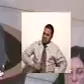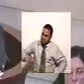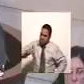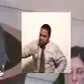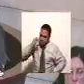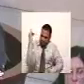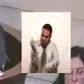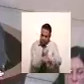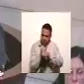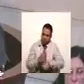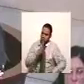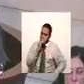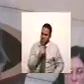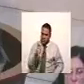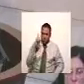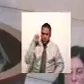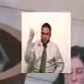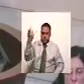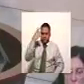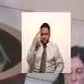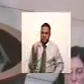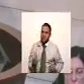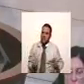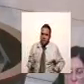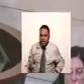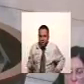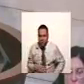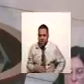institucional, porque el gobierno está más pendiente de lo que